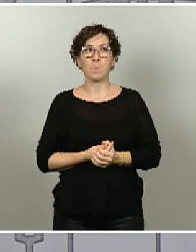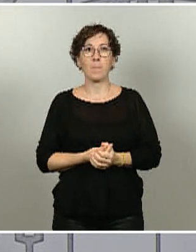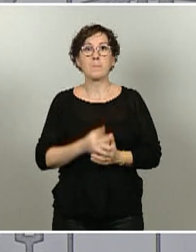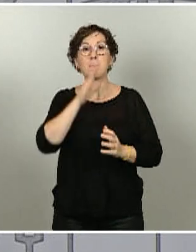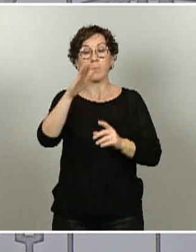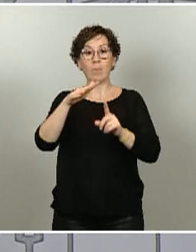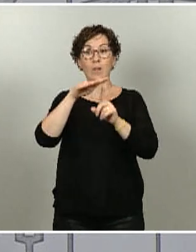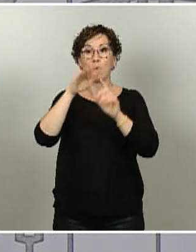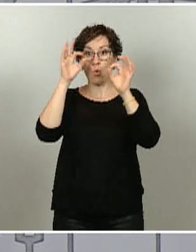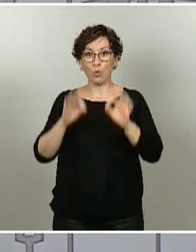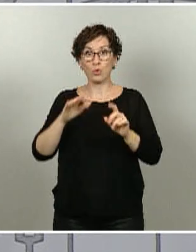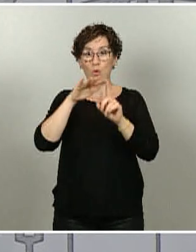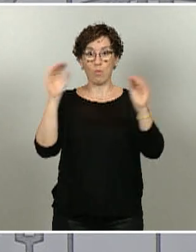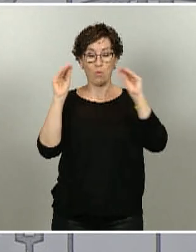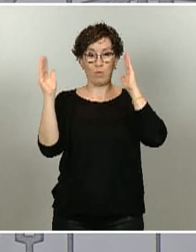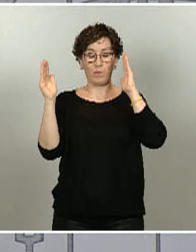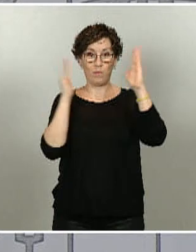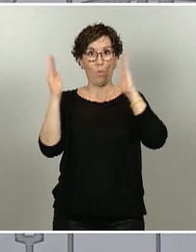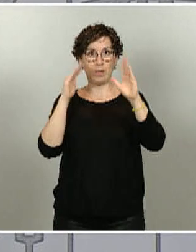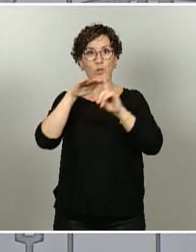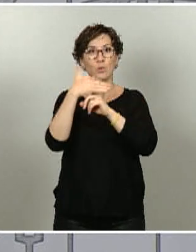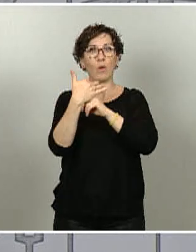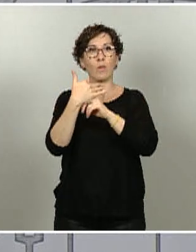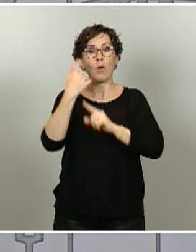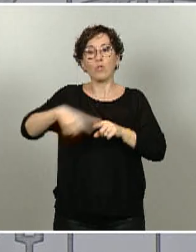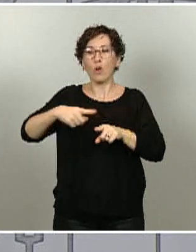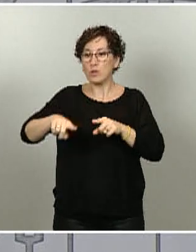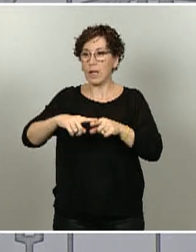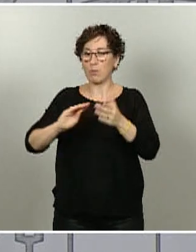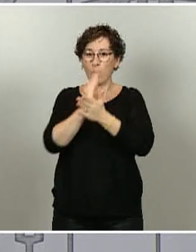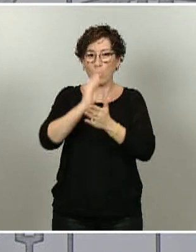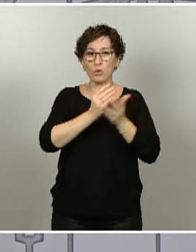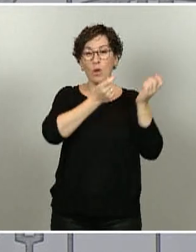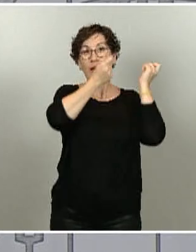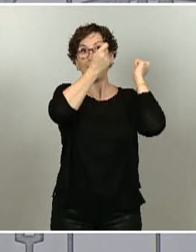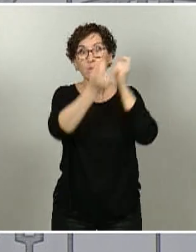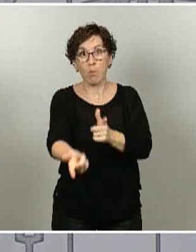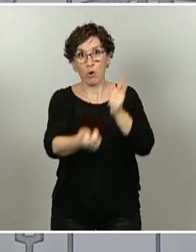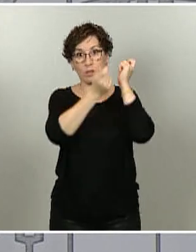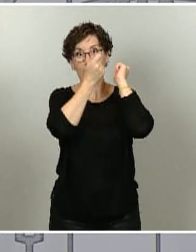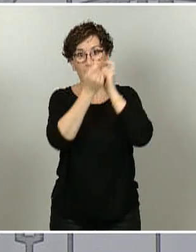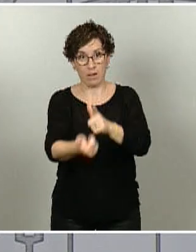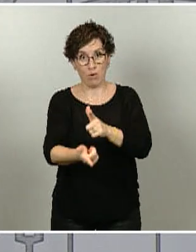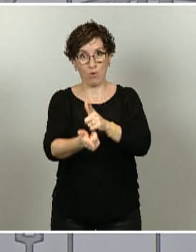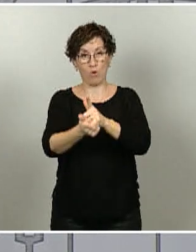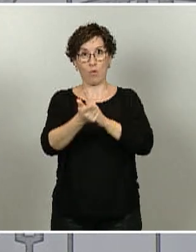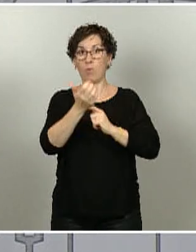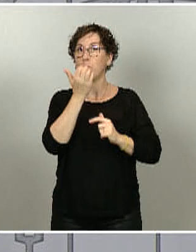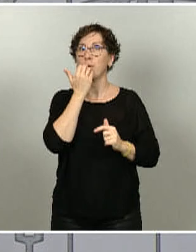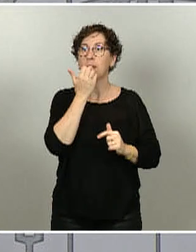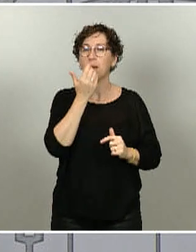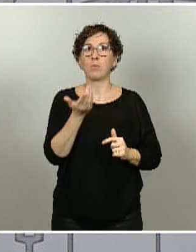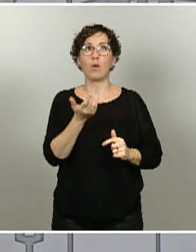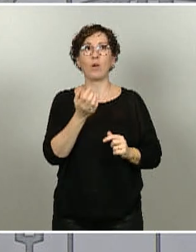materias que en aquel momento prácticamente solamente se producían en China, por ejemplo, las mascarillas